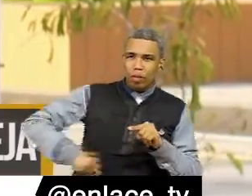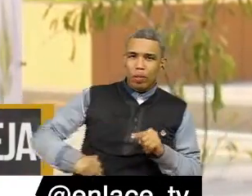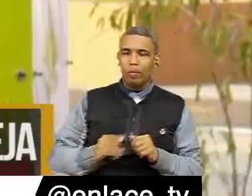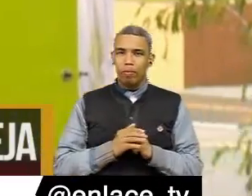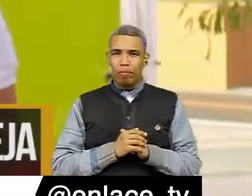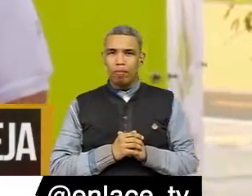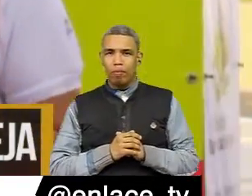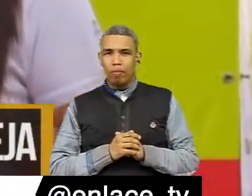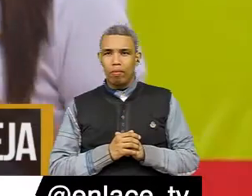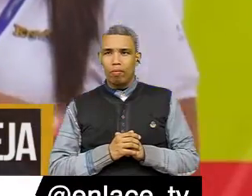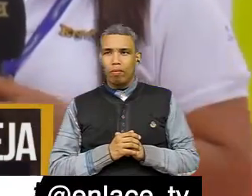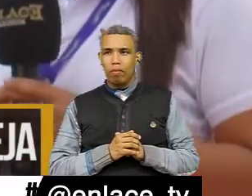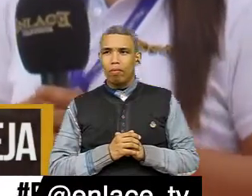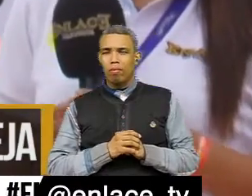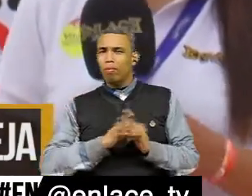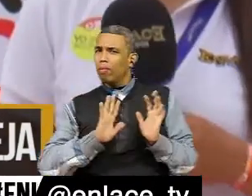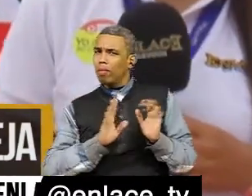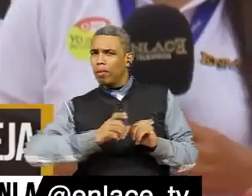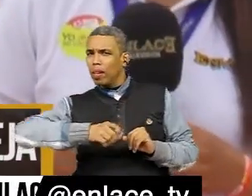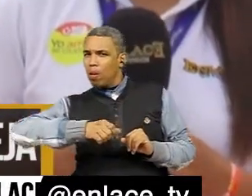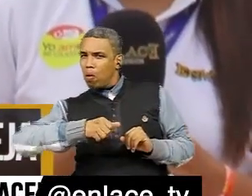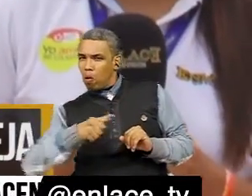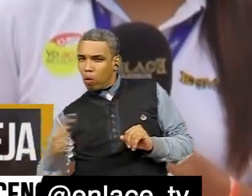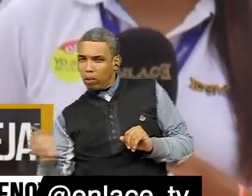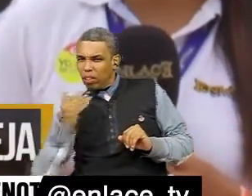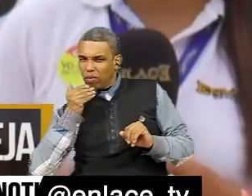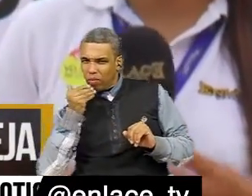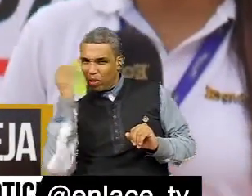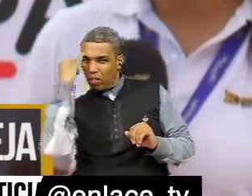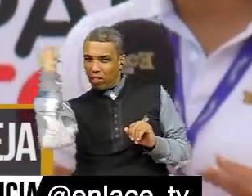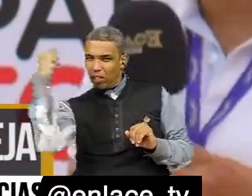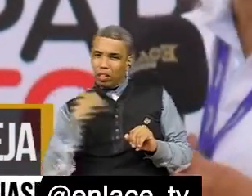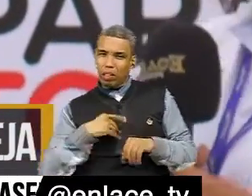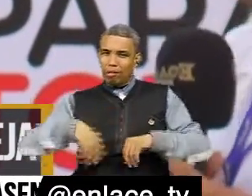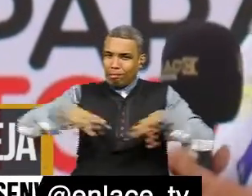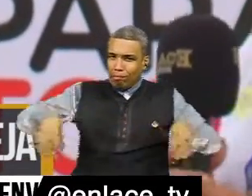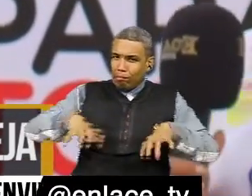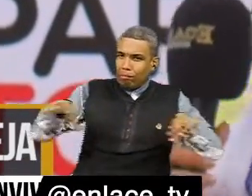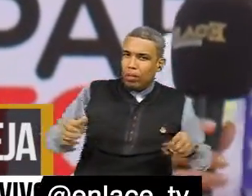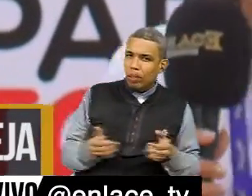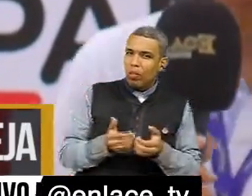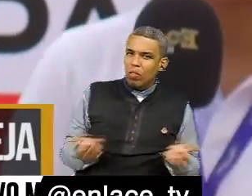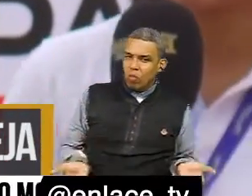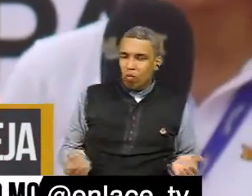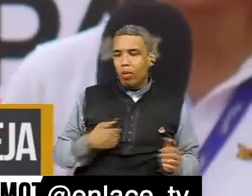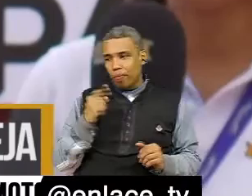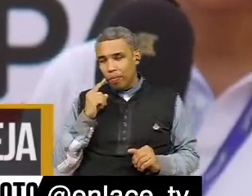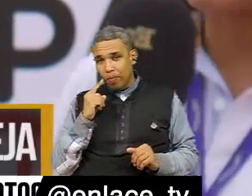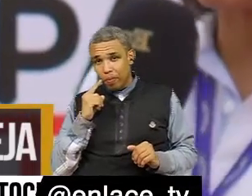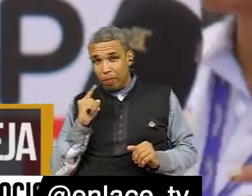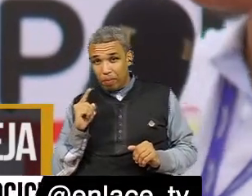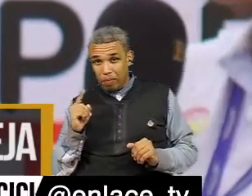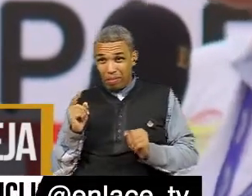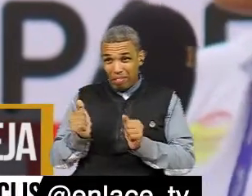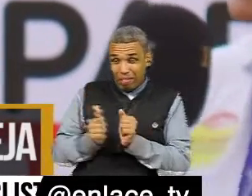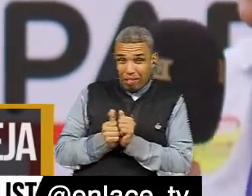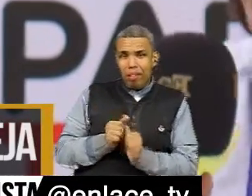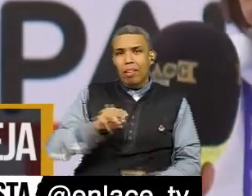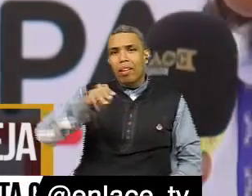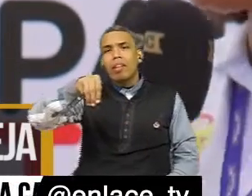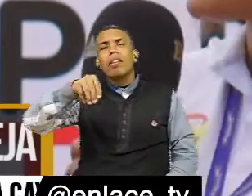contarnos detalles de cuáles son las actividades que se van a estar desarrollando, se encuentra a mi lado la secretaria de gobierno Mayerly Ulloque. Bueno, Mayerly, se toma una